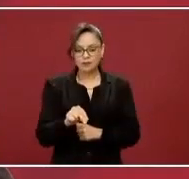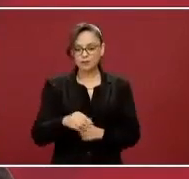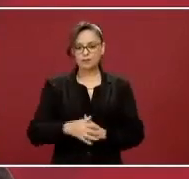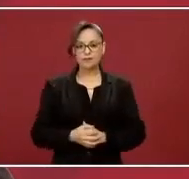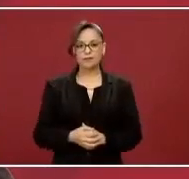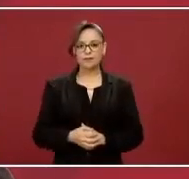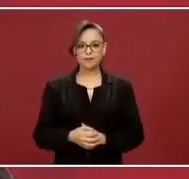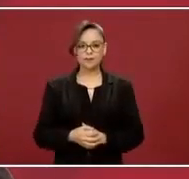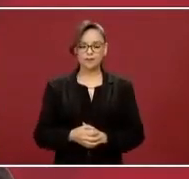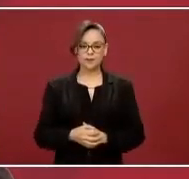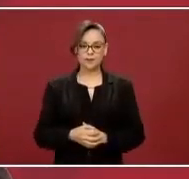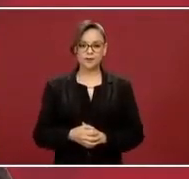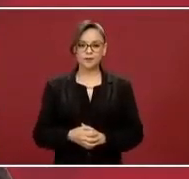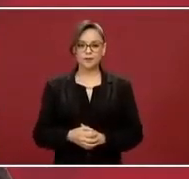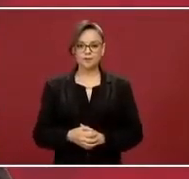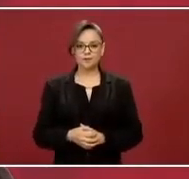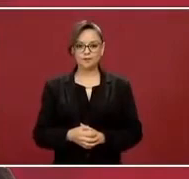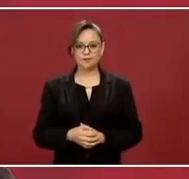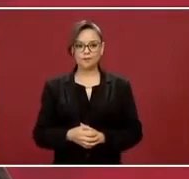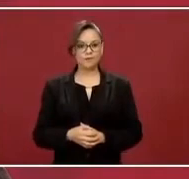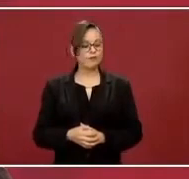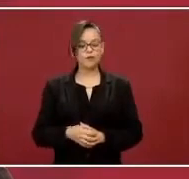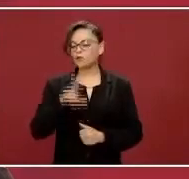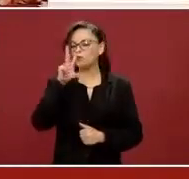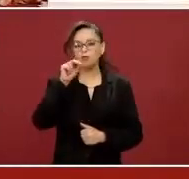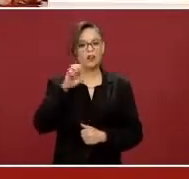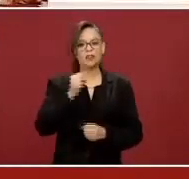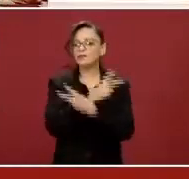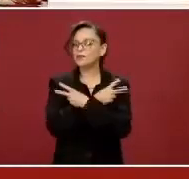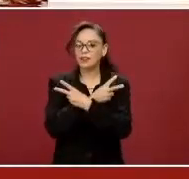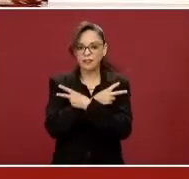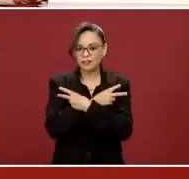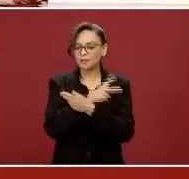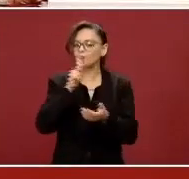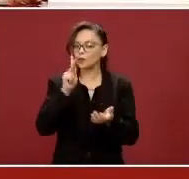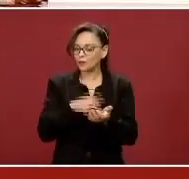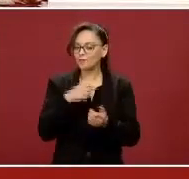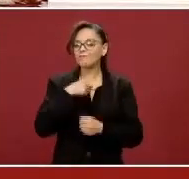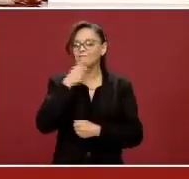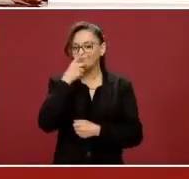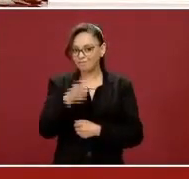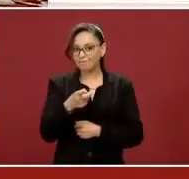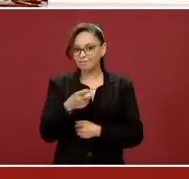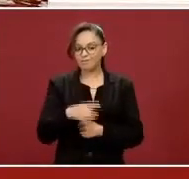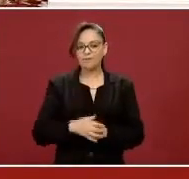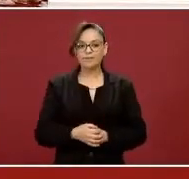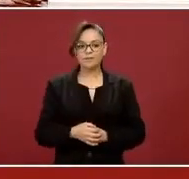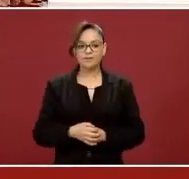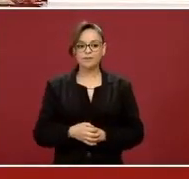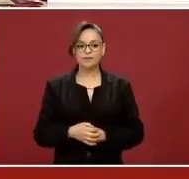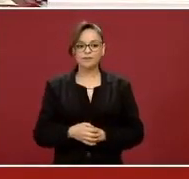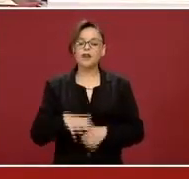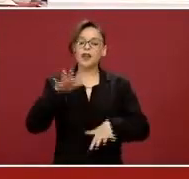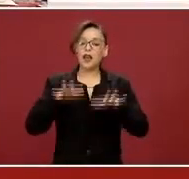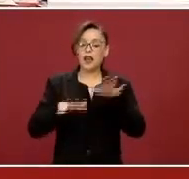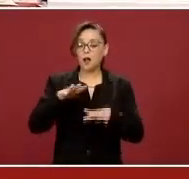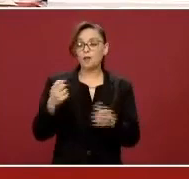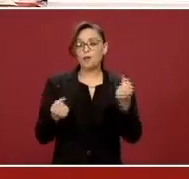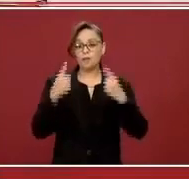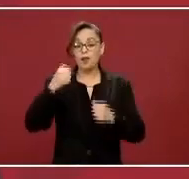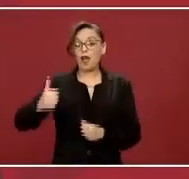vacaciones. Reitero, no son vacaciones. Aunque aprovechamos otra de